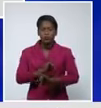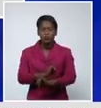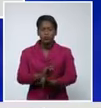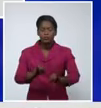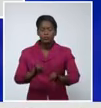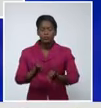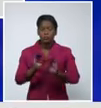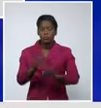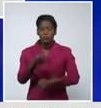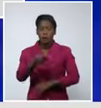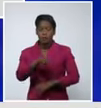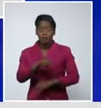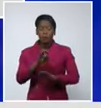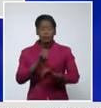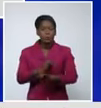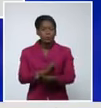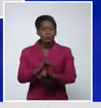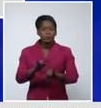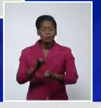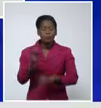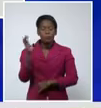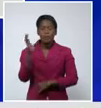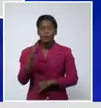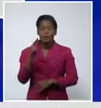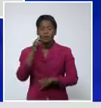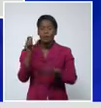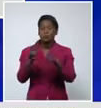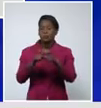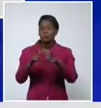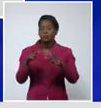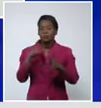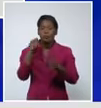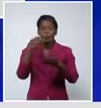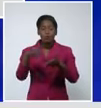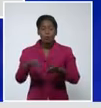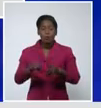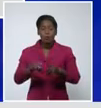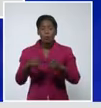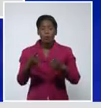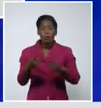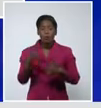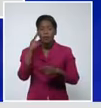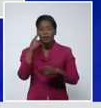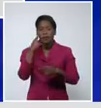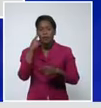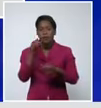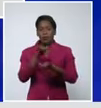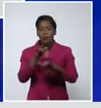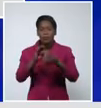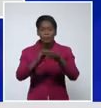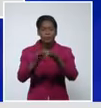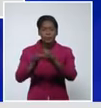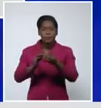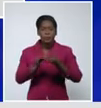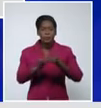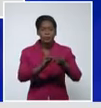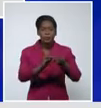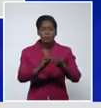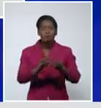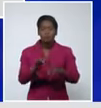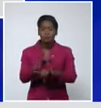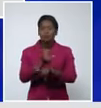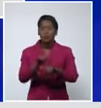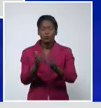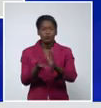ayer, pues Brasil, igual que aporta el mayor número de casos en el reporte, también aporta el